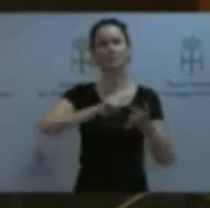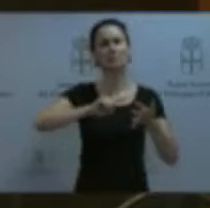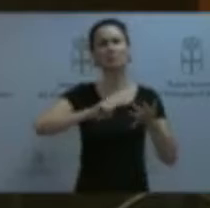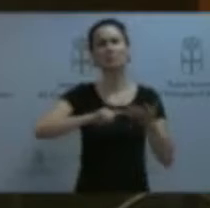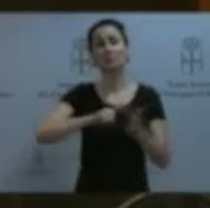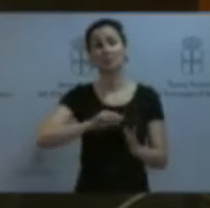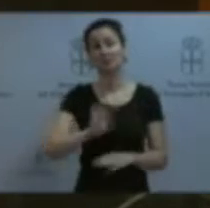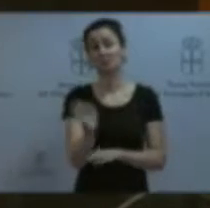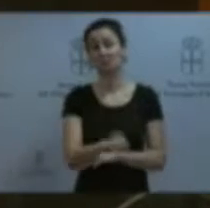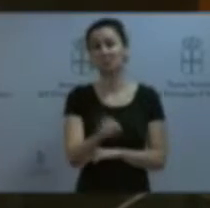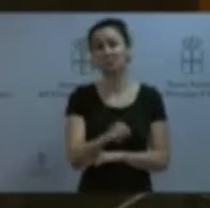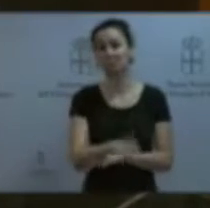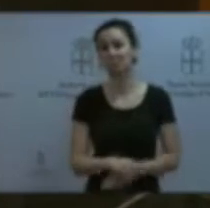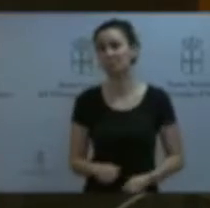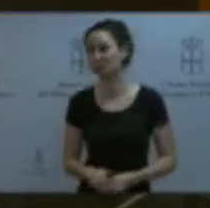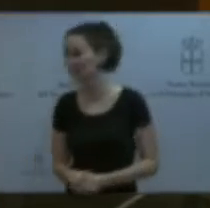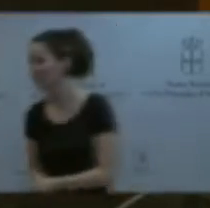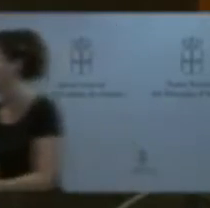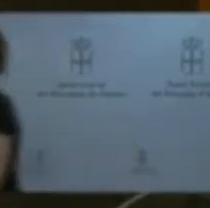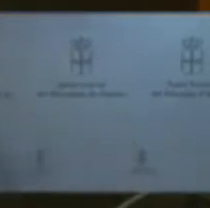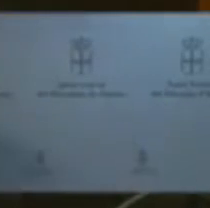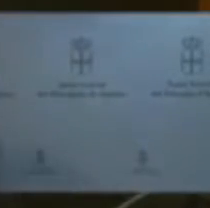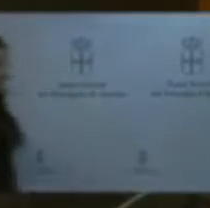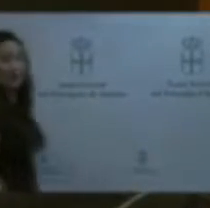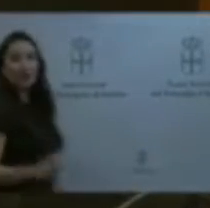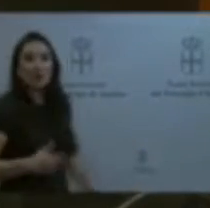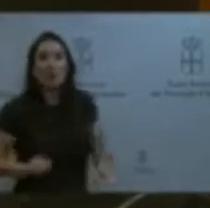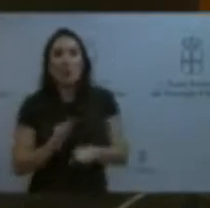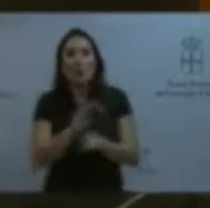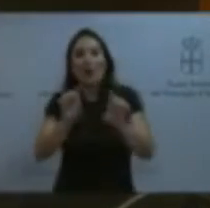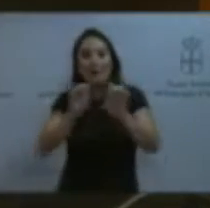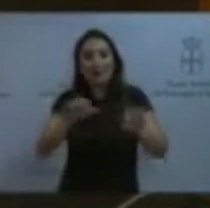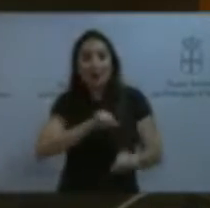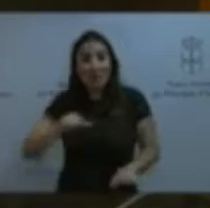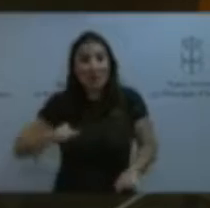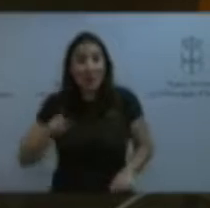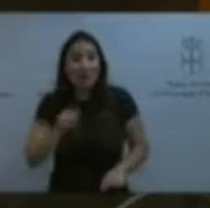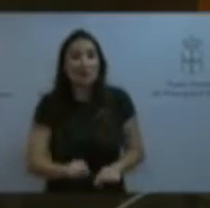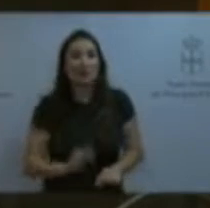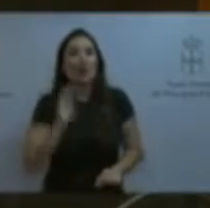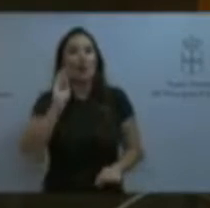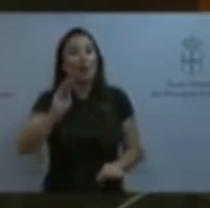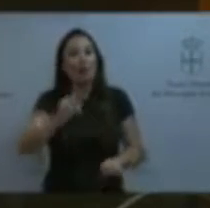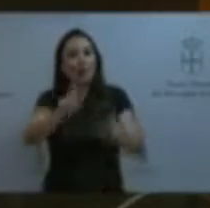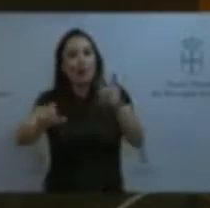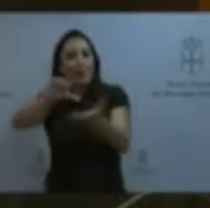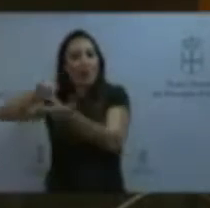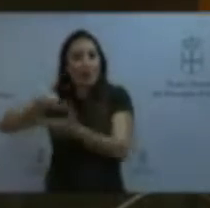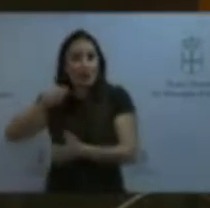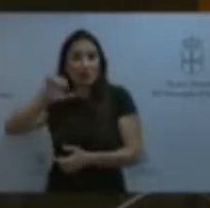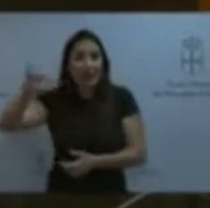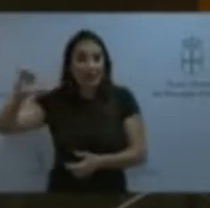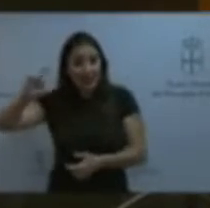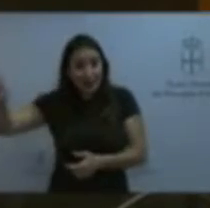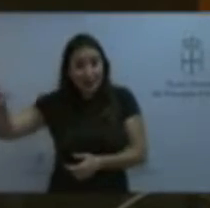por encima, que se ha beneficiado a una entidad privada, que se ha perjudicado a la ciudadanía de Aller, que estos terrenos apropiados deberían de formar